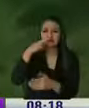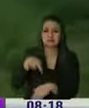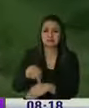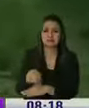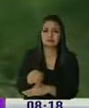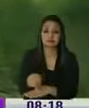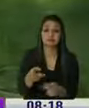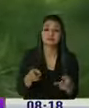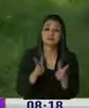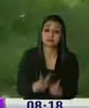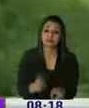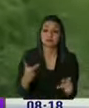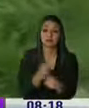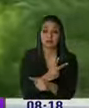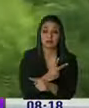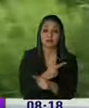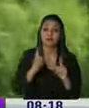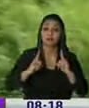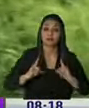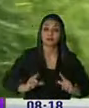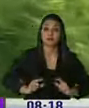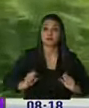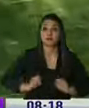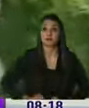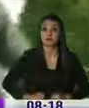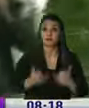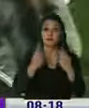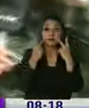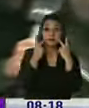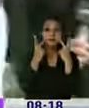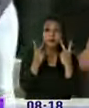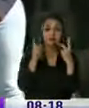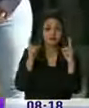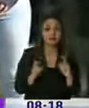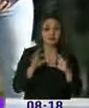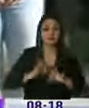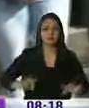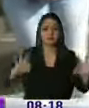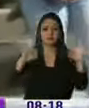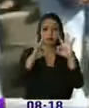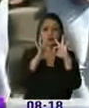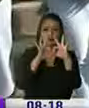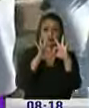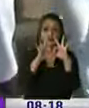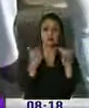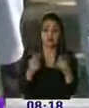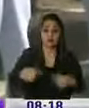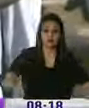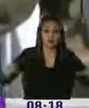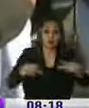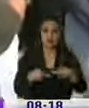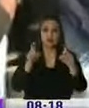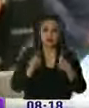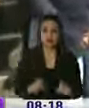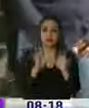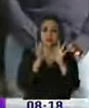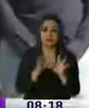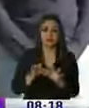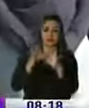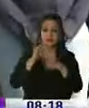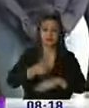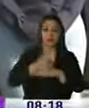es otra dificultad en este lugar. Así que ustedes han visto en las imágenes la importancia de que en este momento y en este lugar se realice un